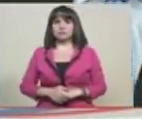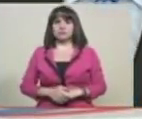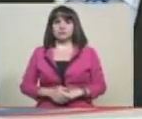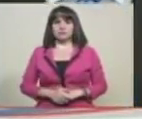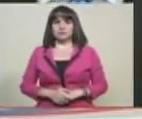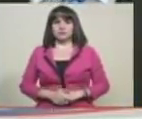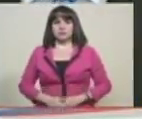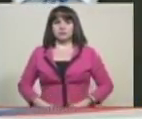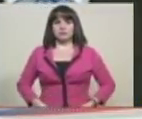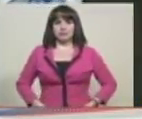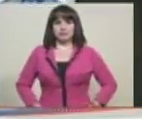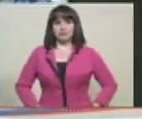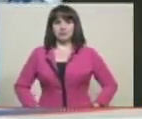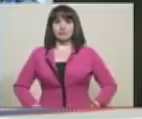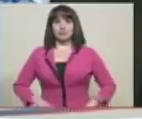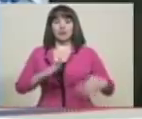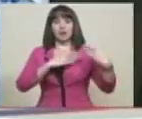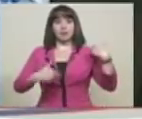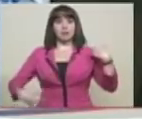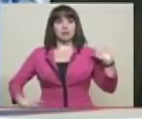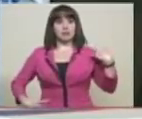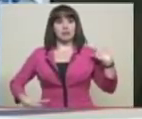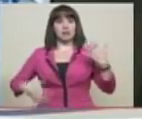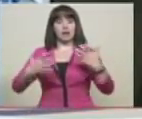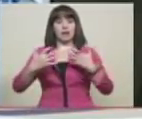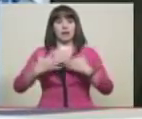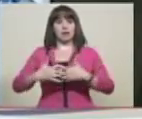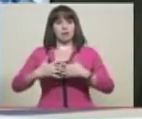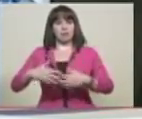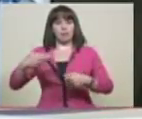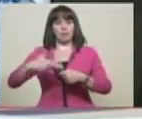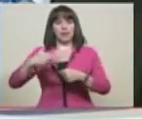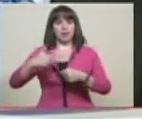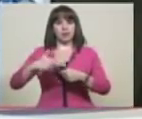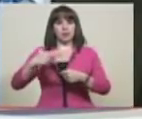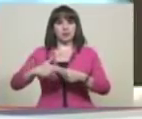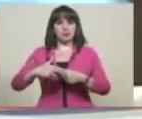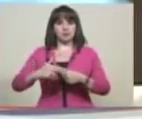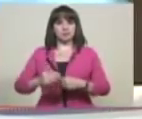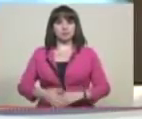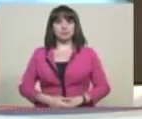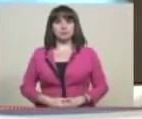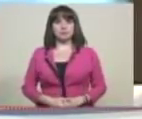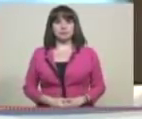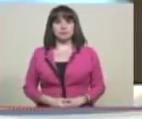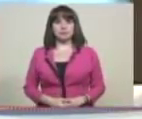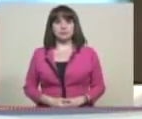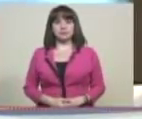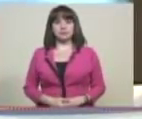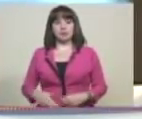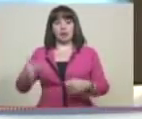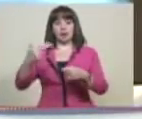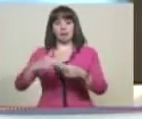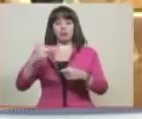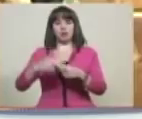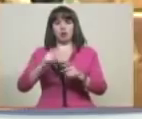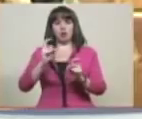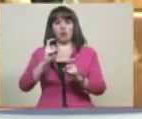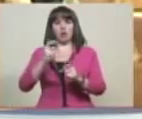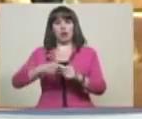Aissami, el presidente de PDVSA, que es el eje fundamental, PDVSA, el petróleo, el petro, el